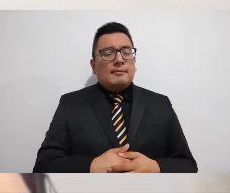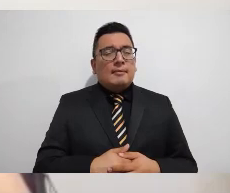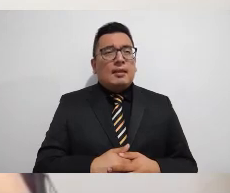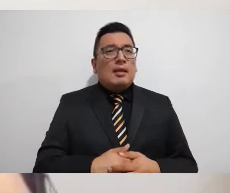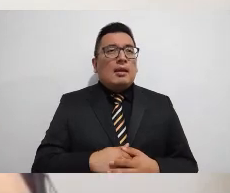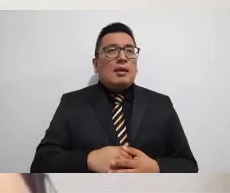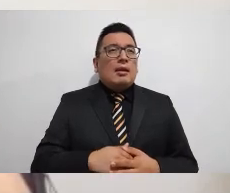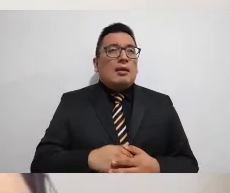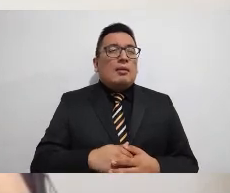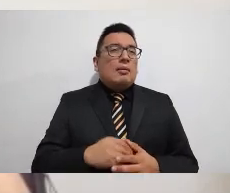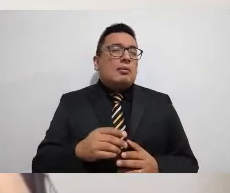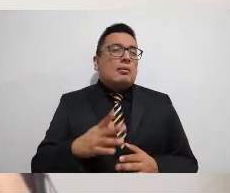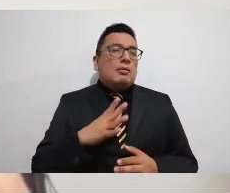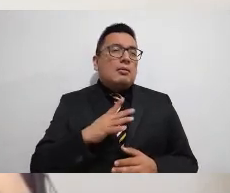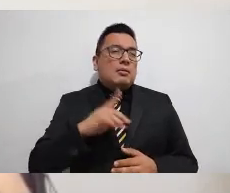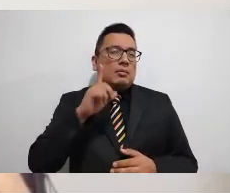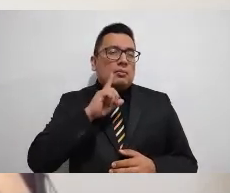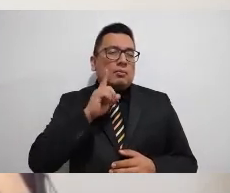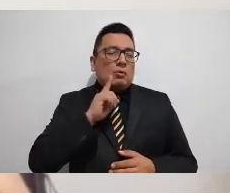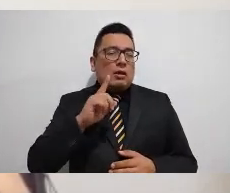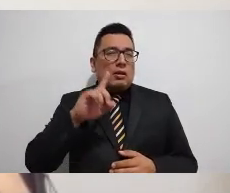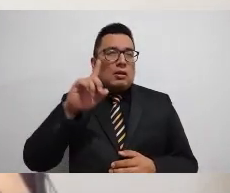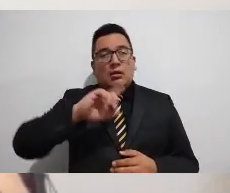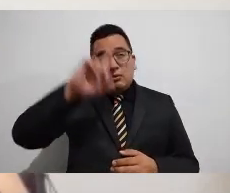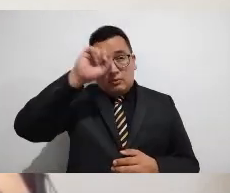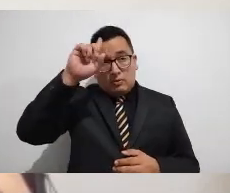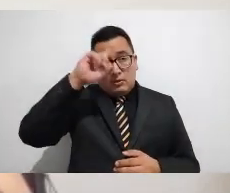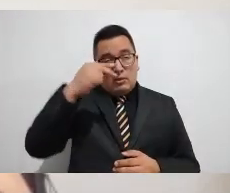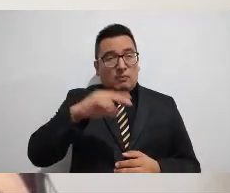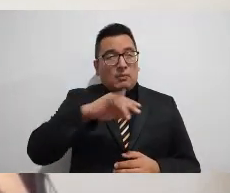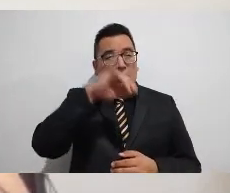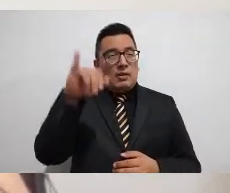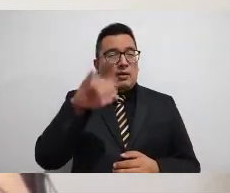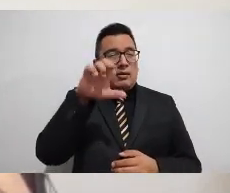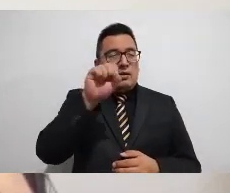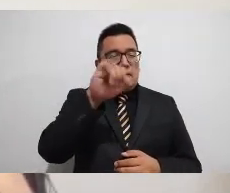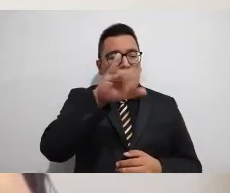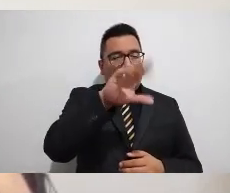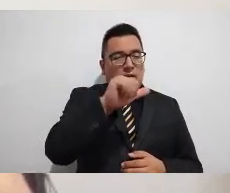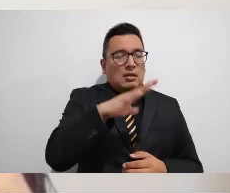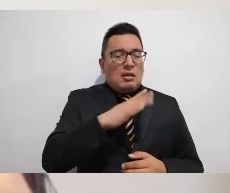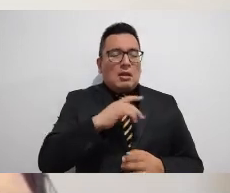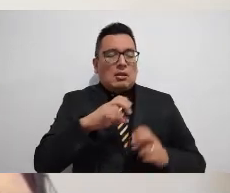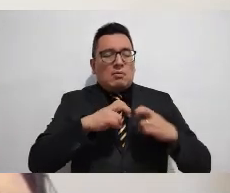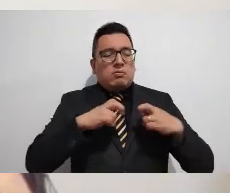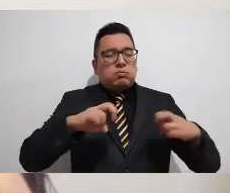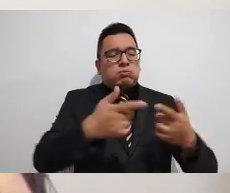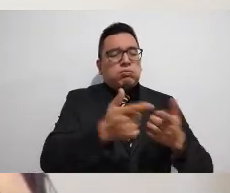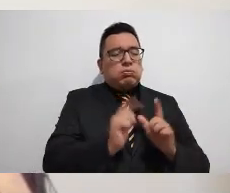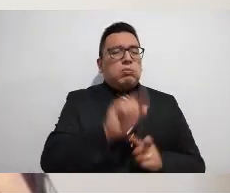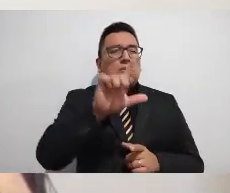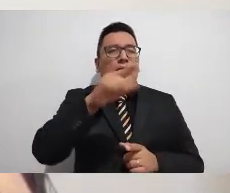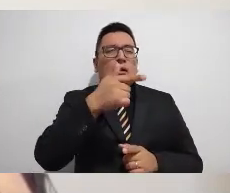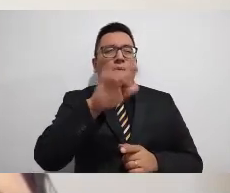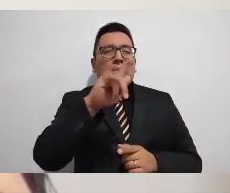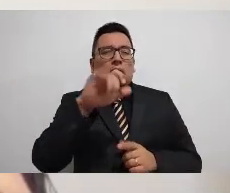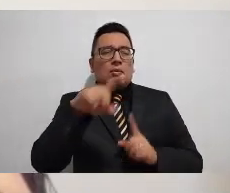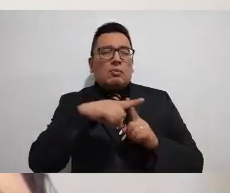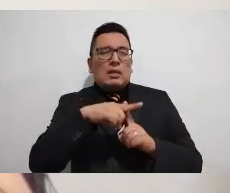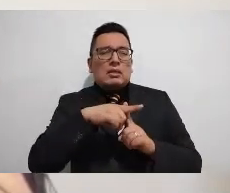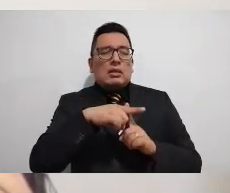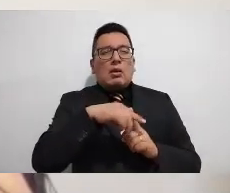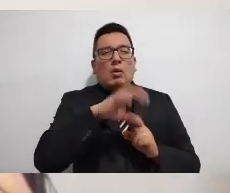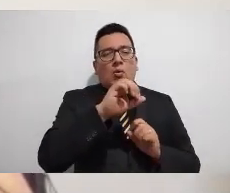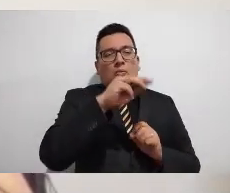la iniciativa de la consejera Jessica una mesa de discusión, ¿no? Con la población LGBTIQ+,